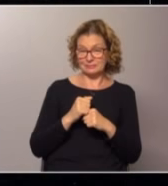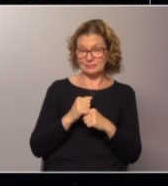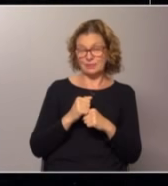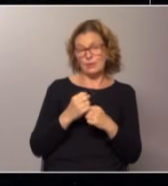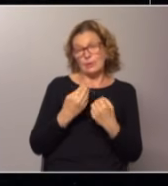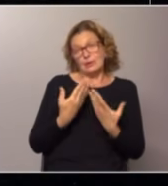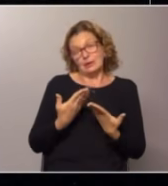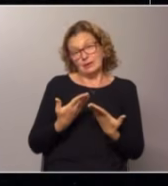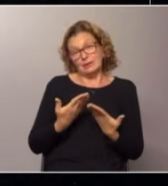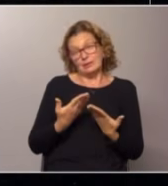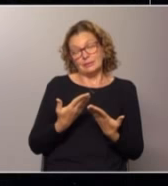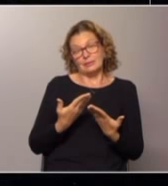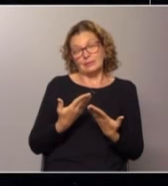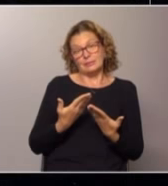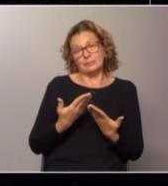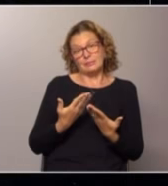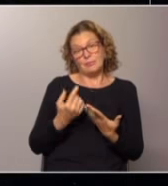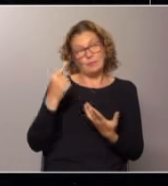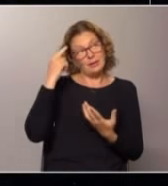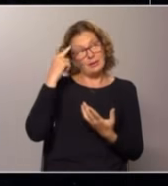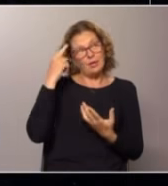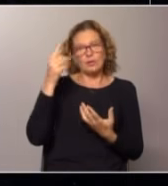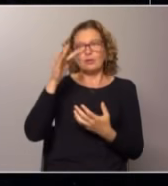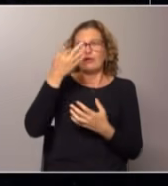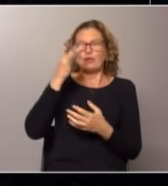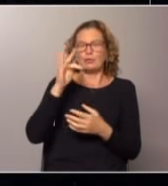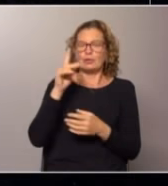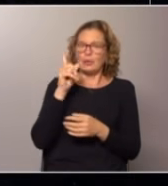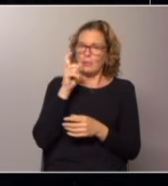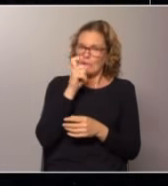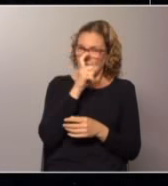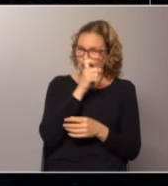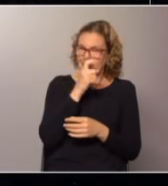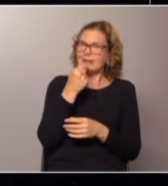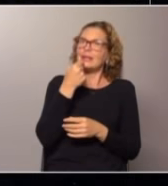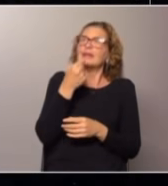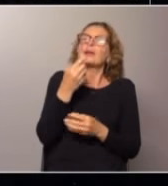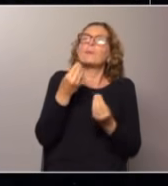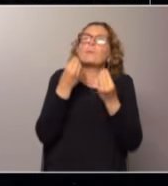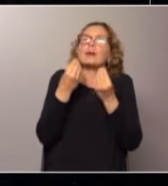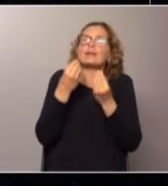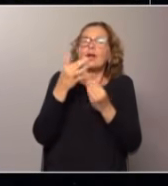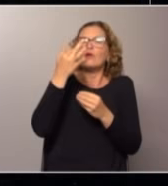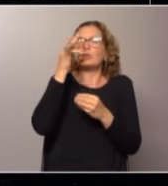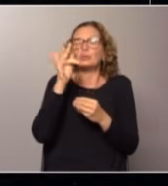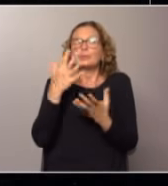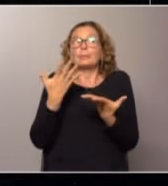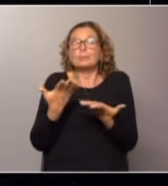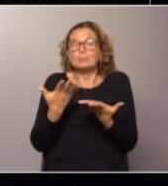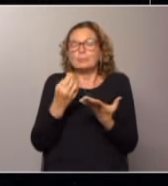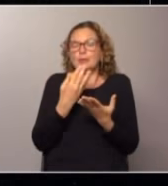bueno tratándose de el futuro es muy difícil hacer predicciones porque fundamentalmente porque